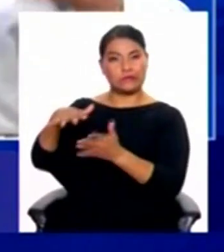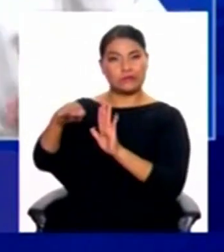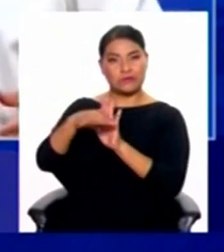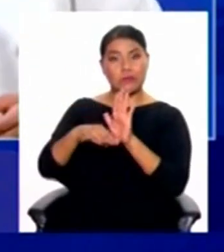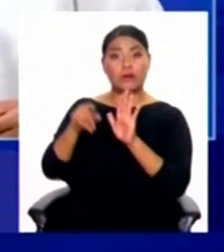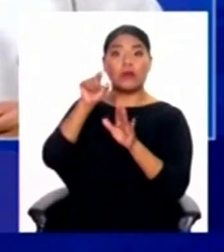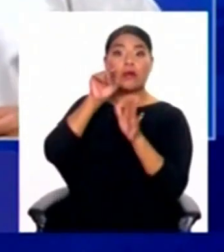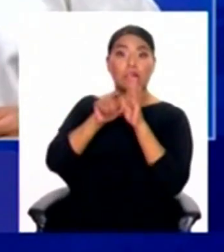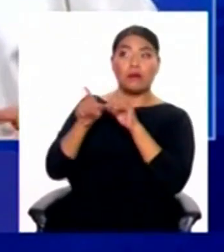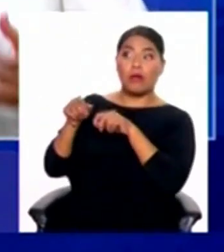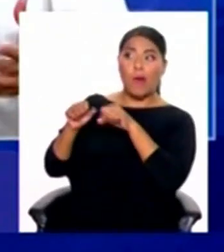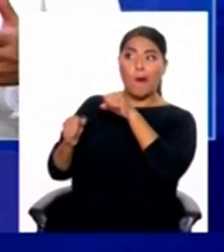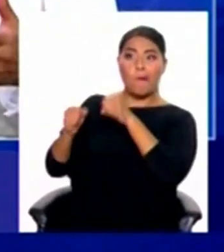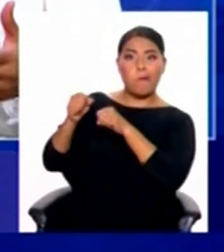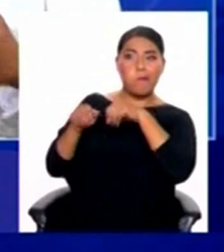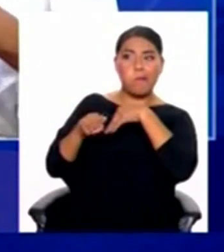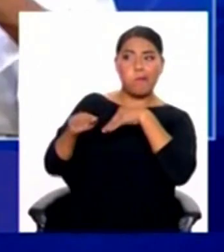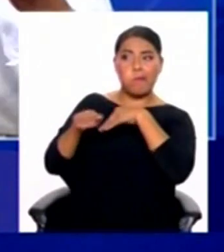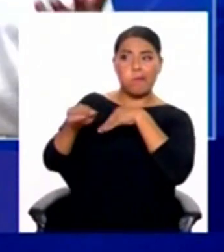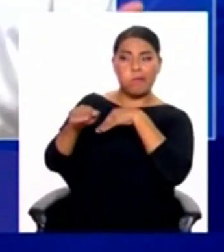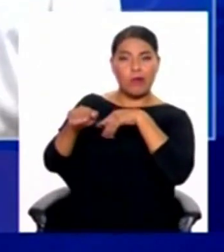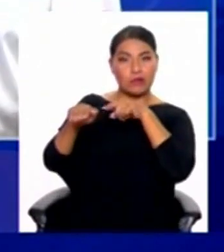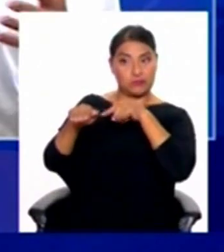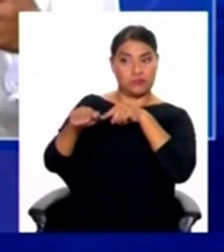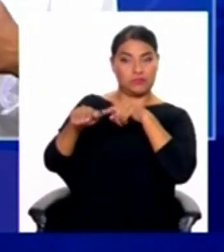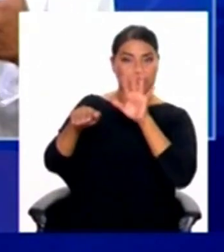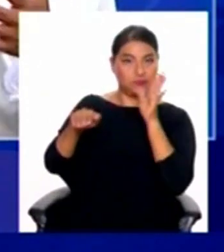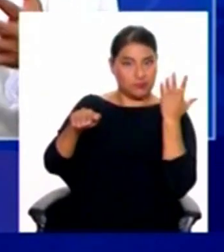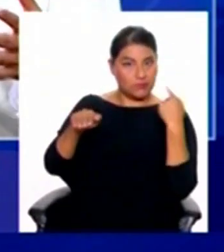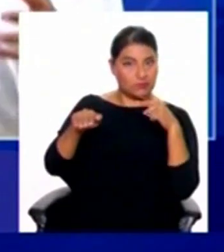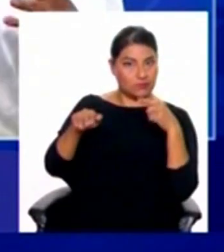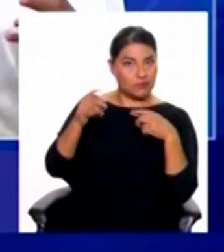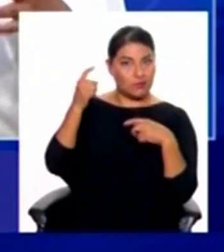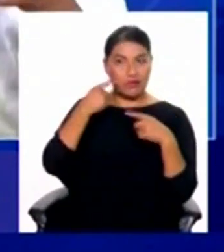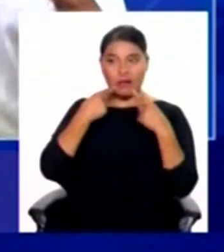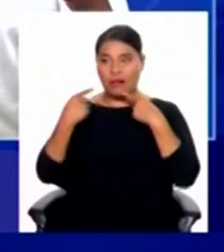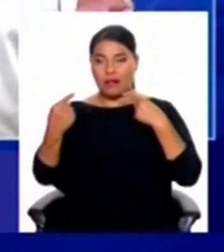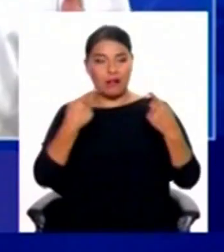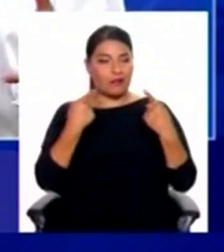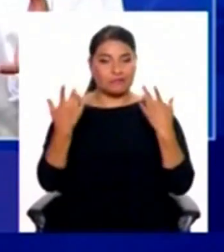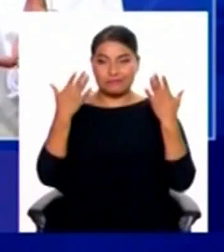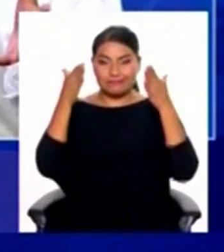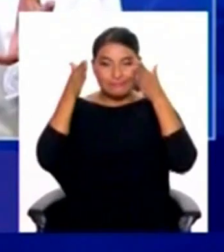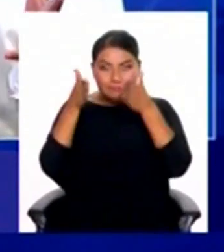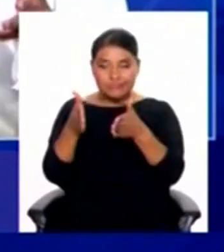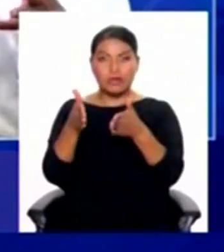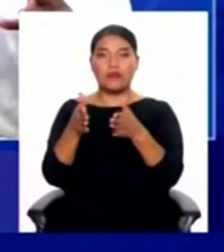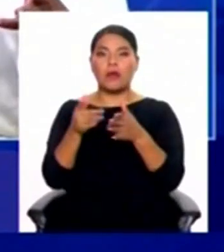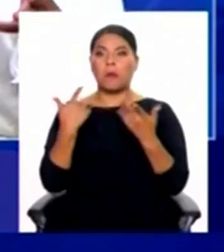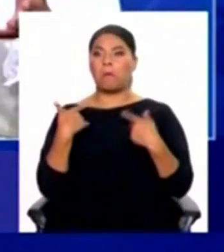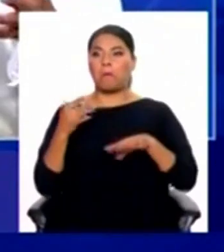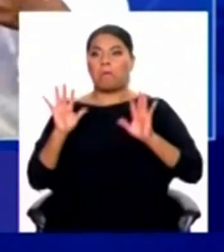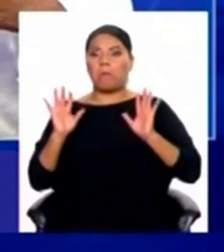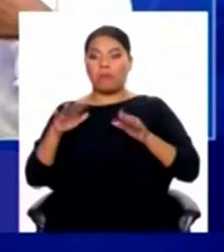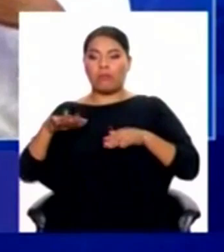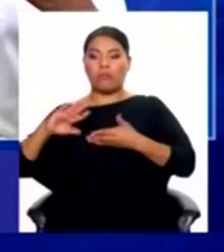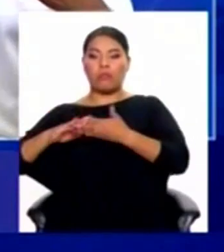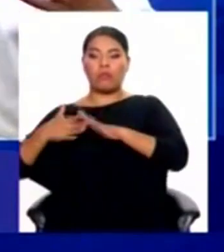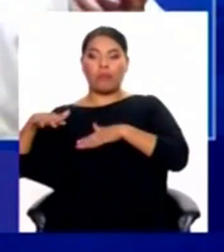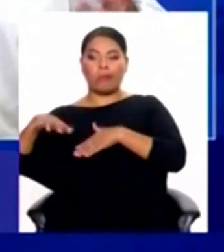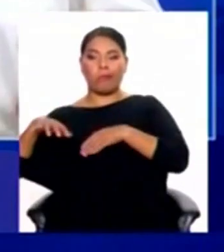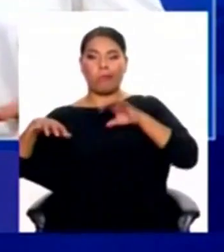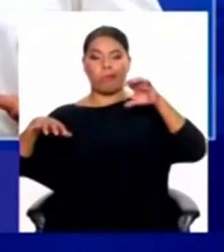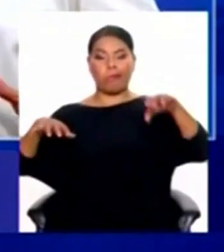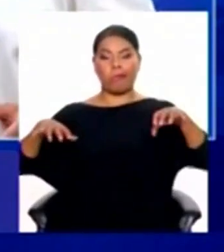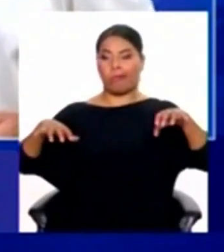la carretera, por ejemplo, que hemos mencionado, la carretera central, probablemente ha tenido estas discusiones porque no tuvo este enfoque integral Y obviamente aparecieron